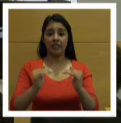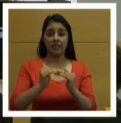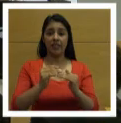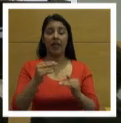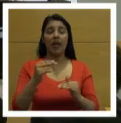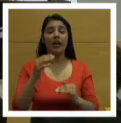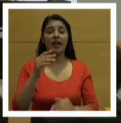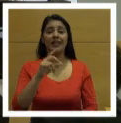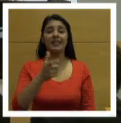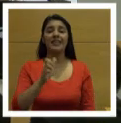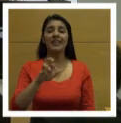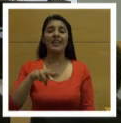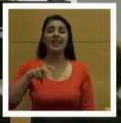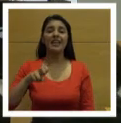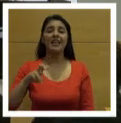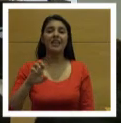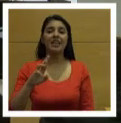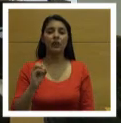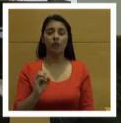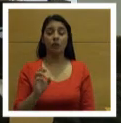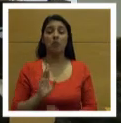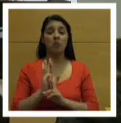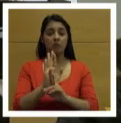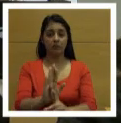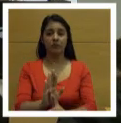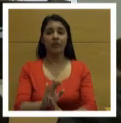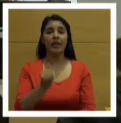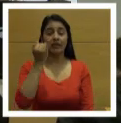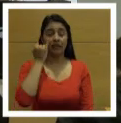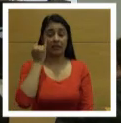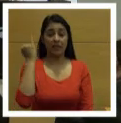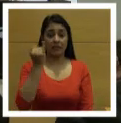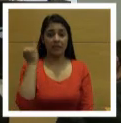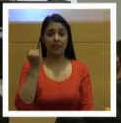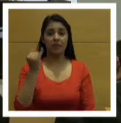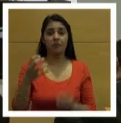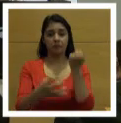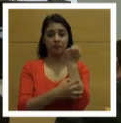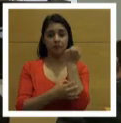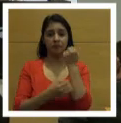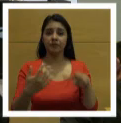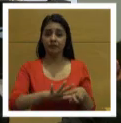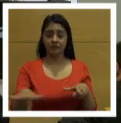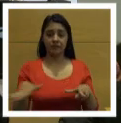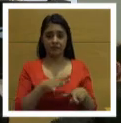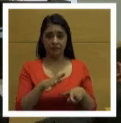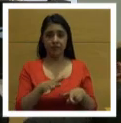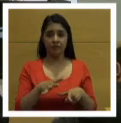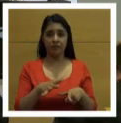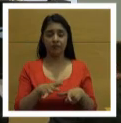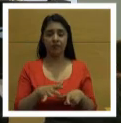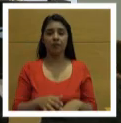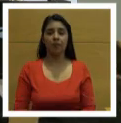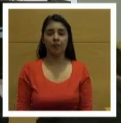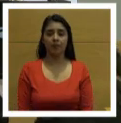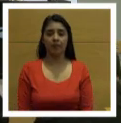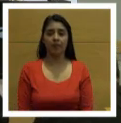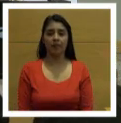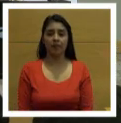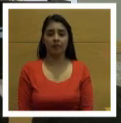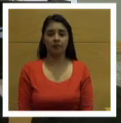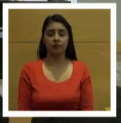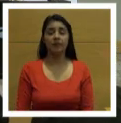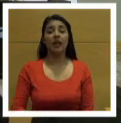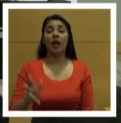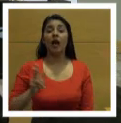representación del intendente de la región de Los Lagos. A la señora seremi de Justicia y Derechos Humanos, doña Patricia Rada Salazar.